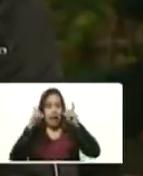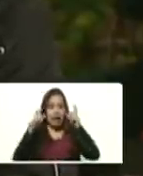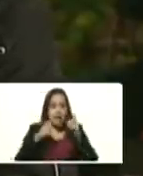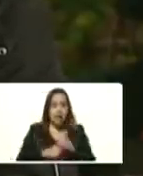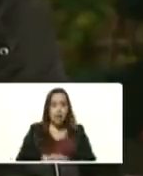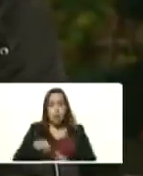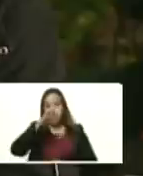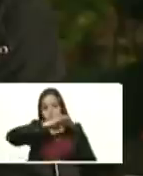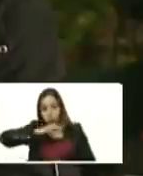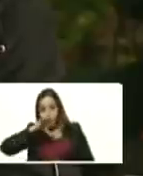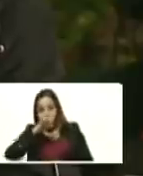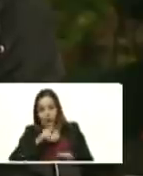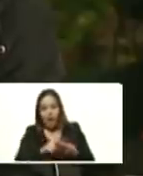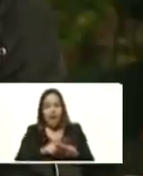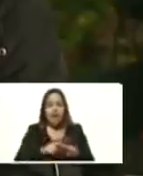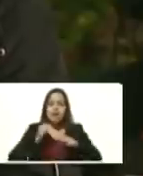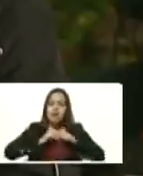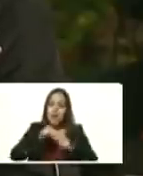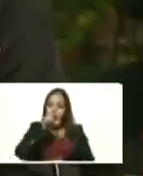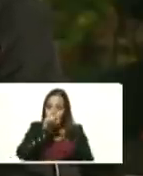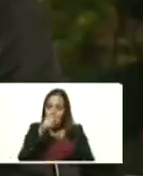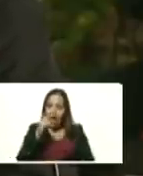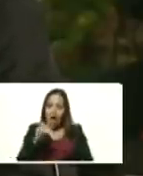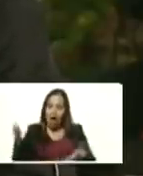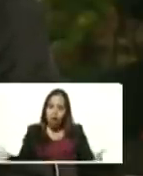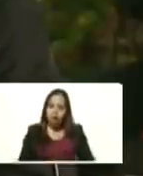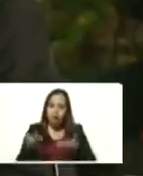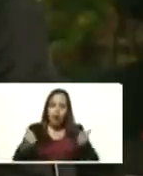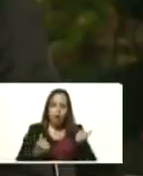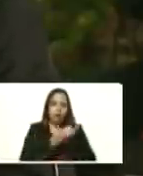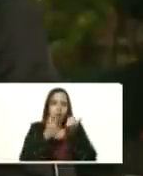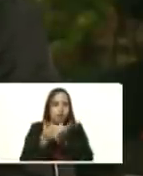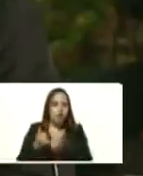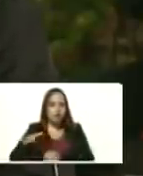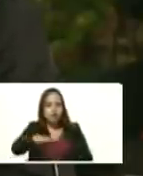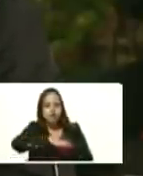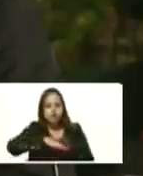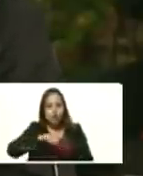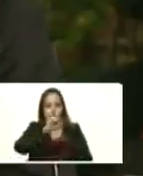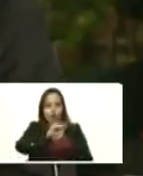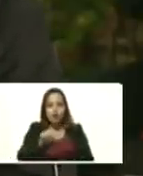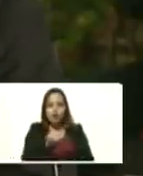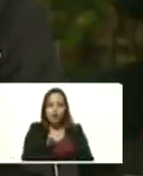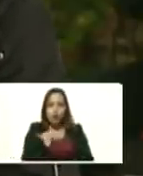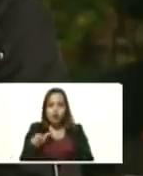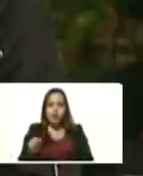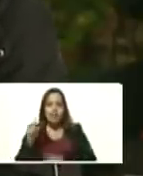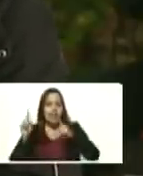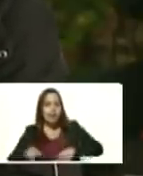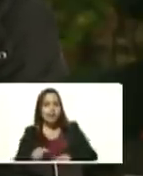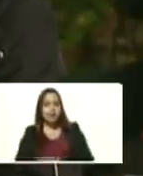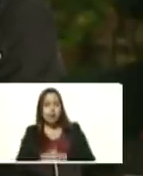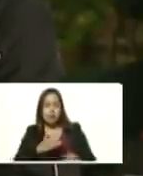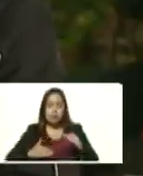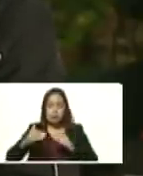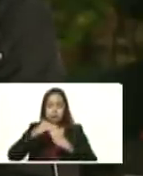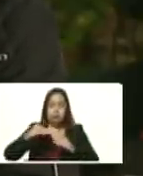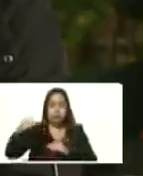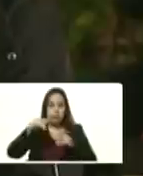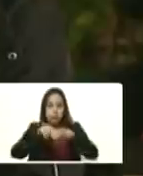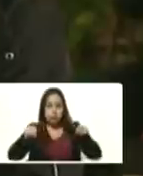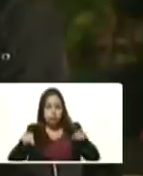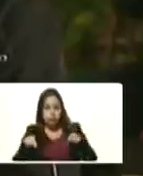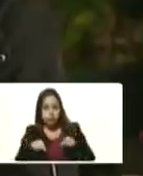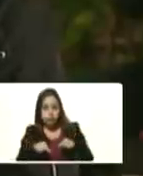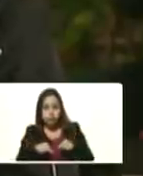porcina han venido financiando bastante superficie de soya y posiblemente duplicamos la superficie este año